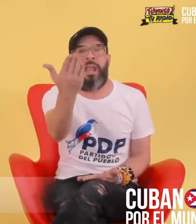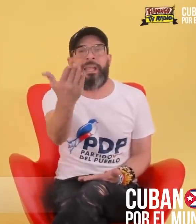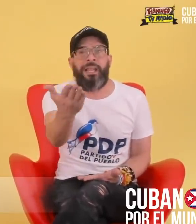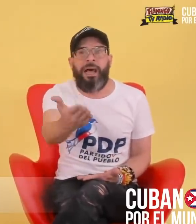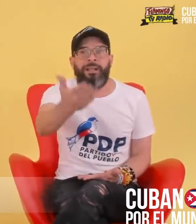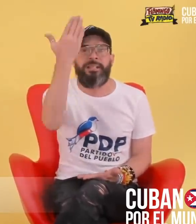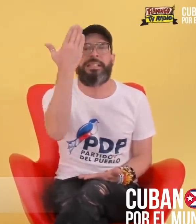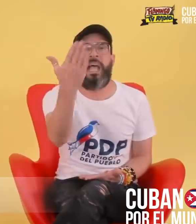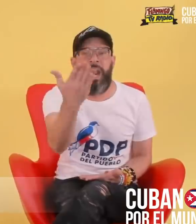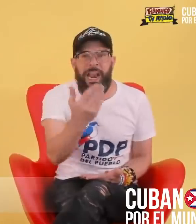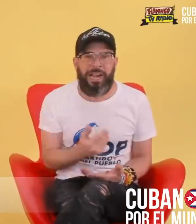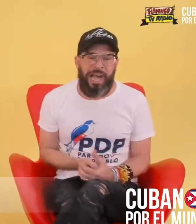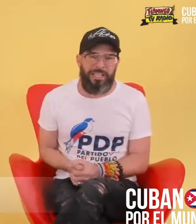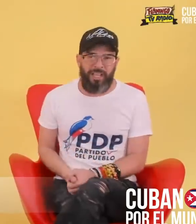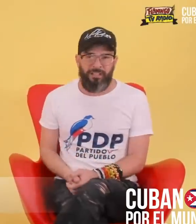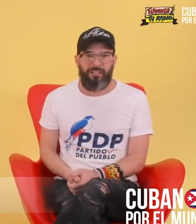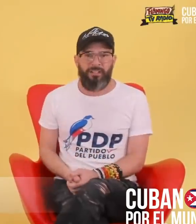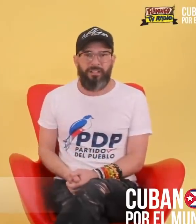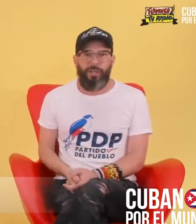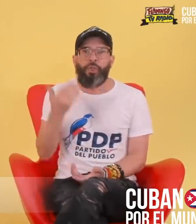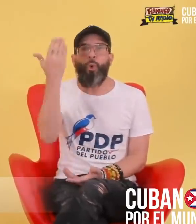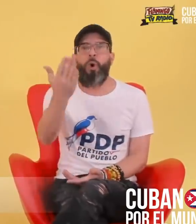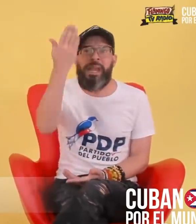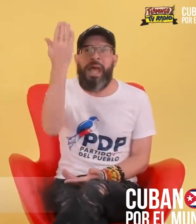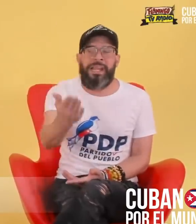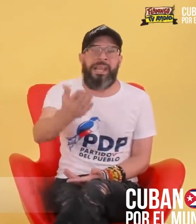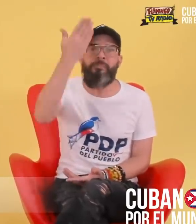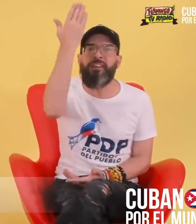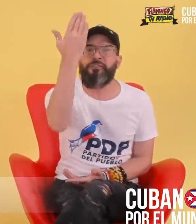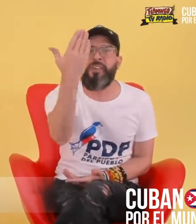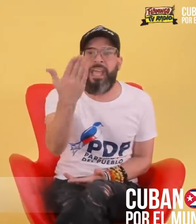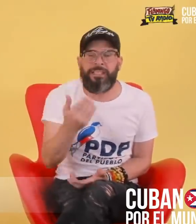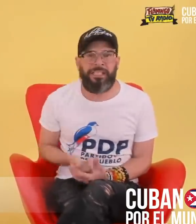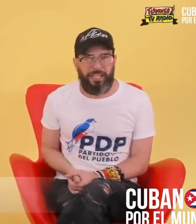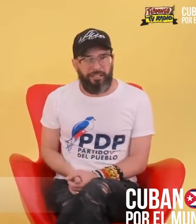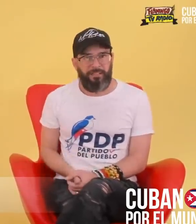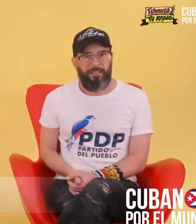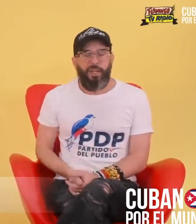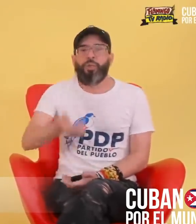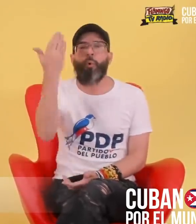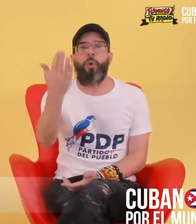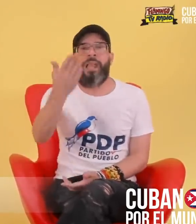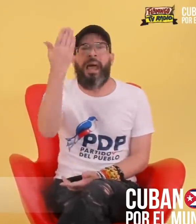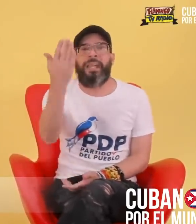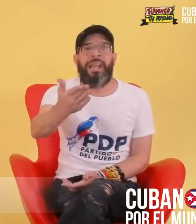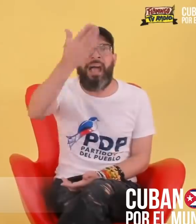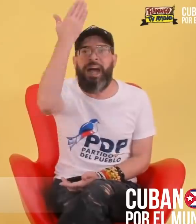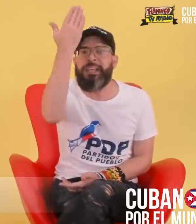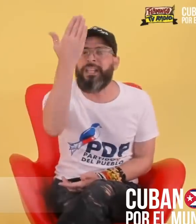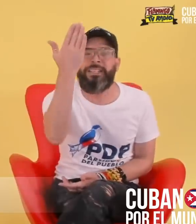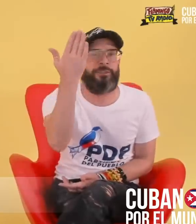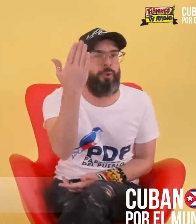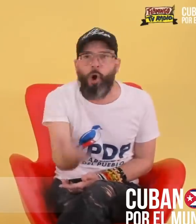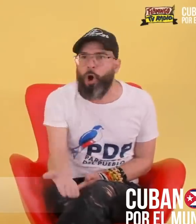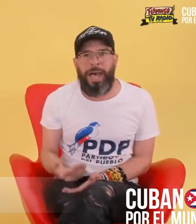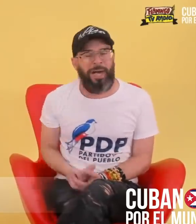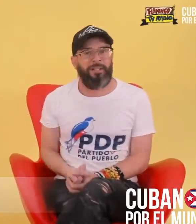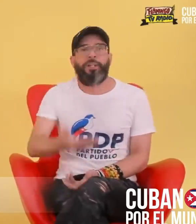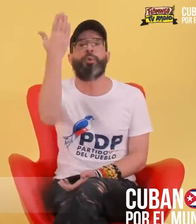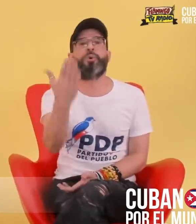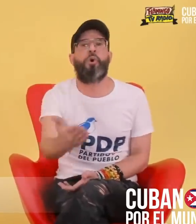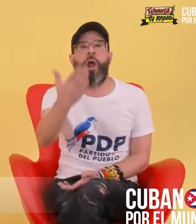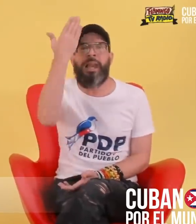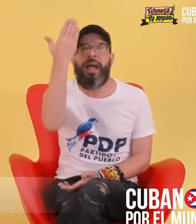Tú en la isla, sal a la calle. Tú en la isla, manifiéstate. Tú en la isla, calienta tu